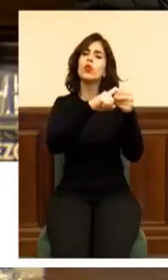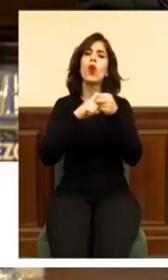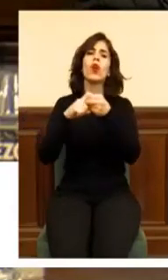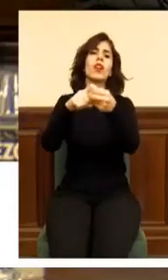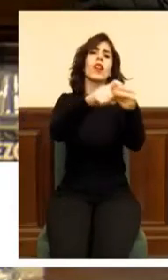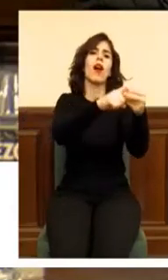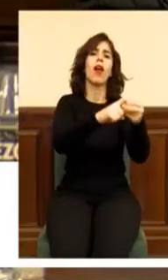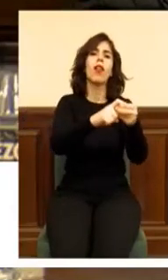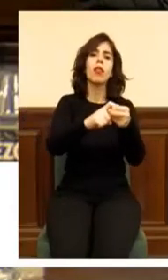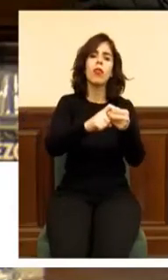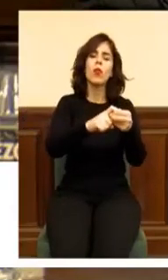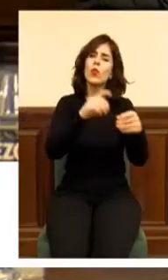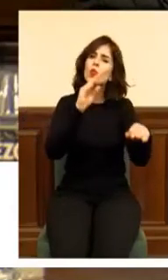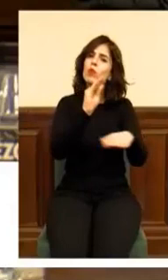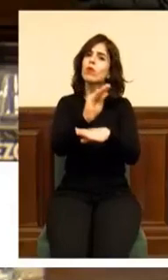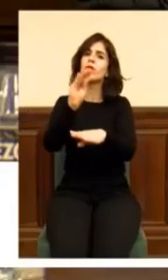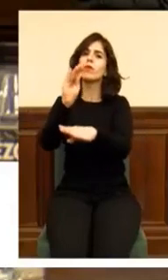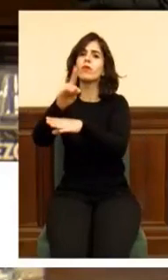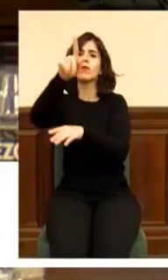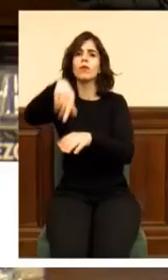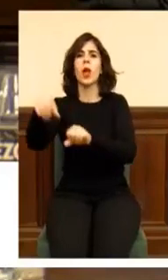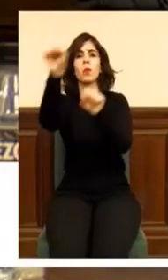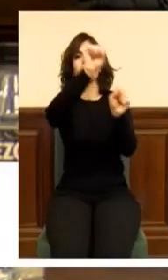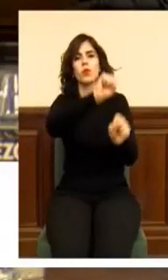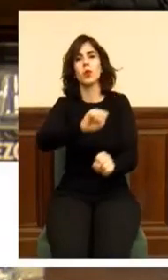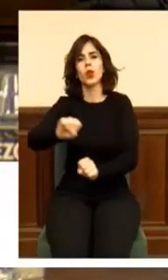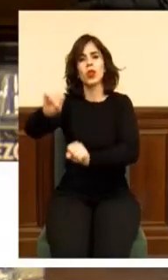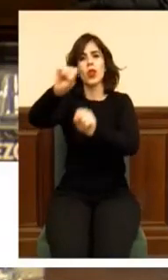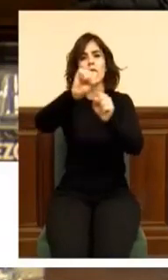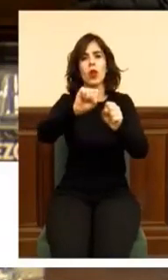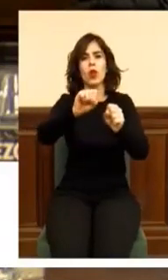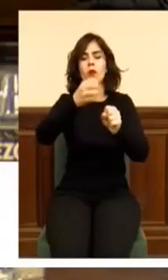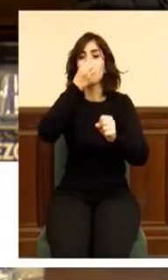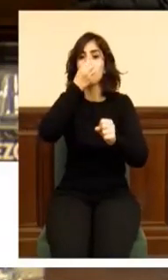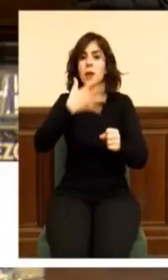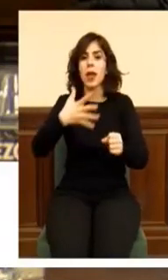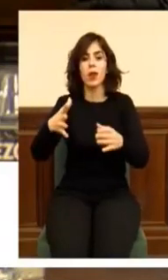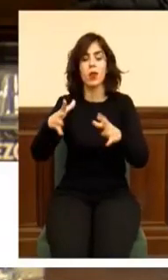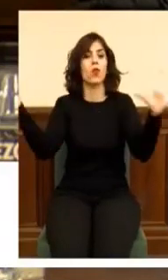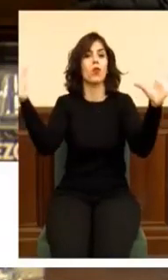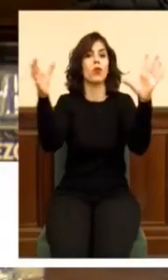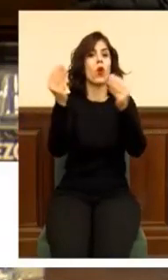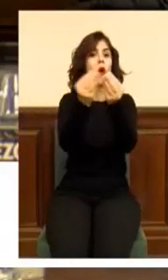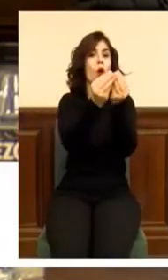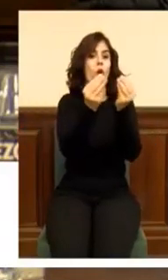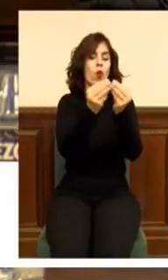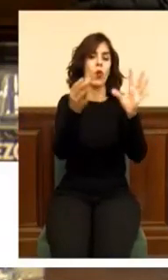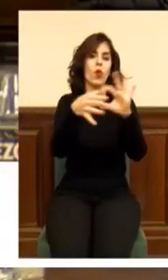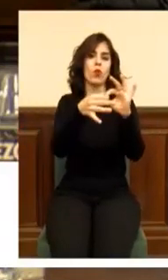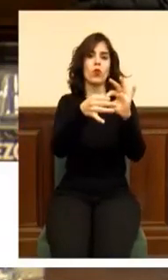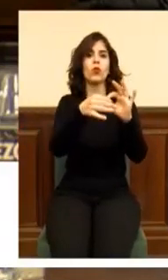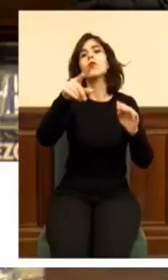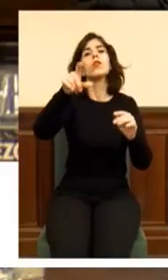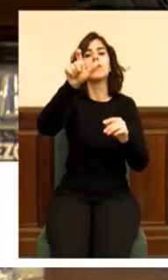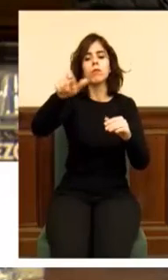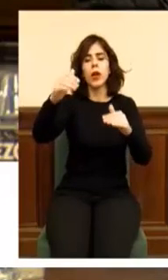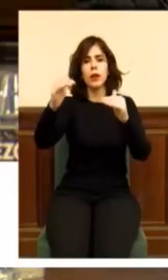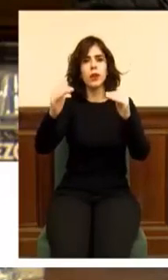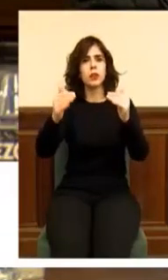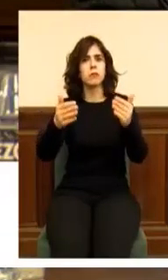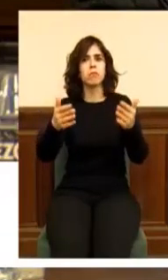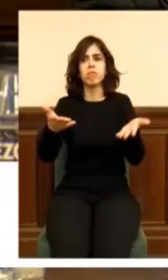de cuidados y de protección del bien común por abajo, entre gente que se disponía a